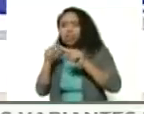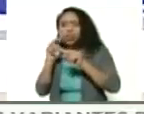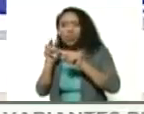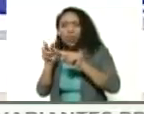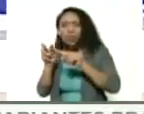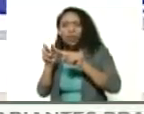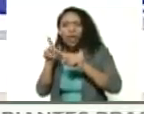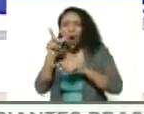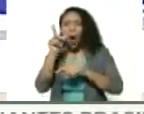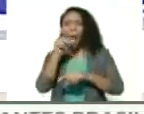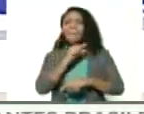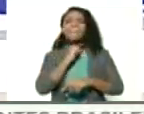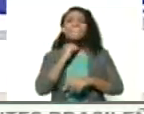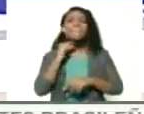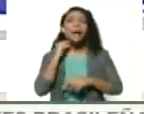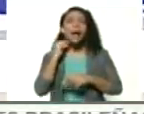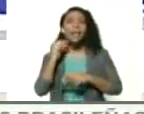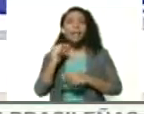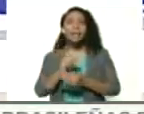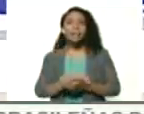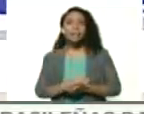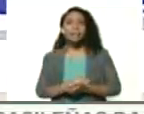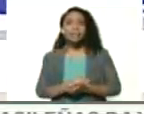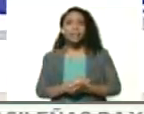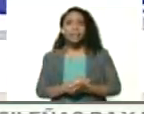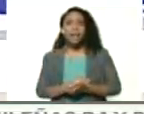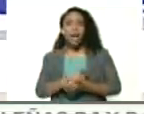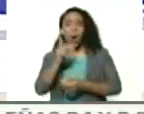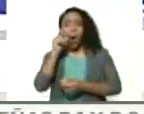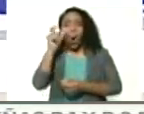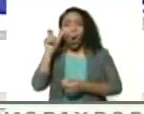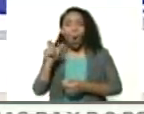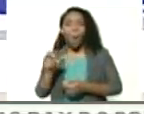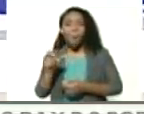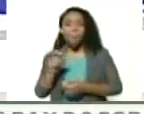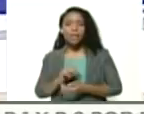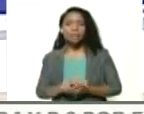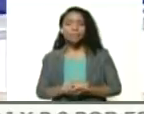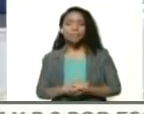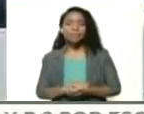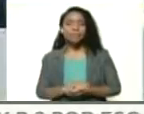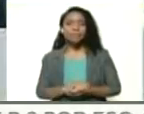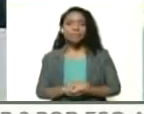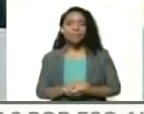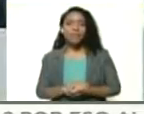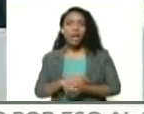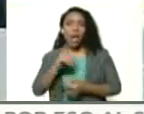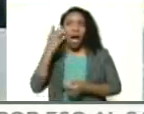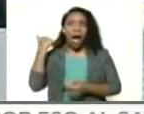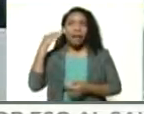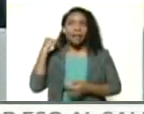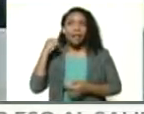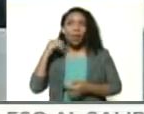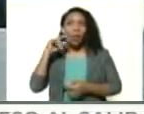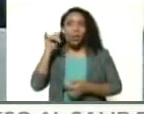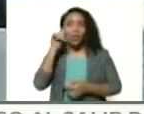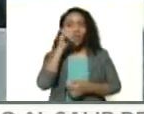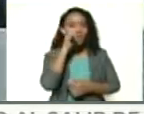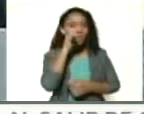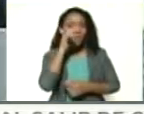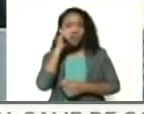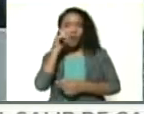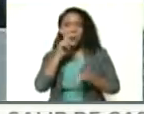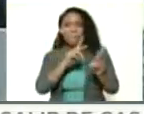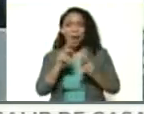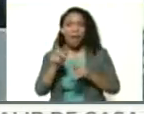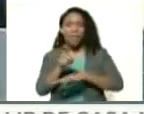Padre Ugalde y Pedro Carmona Estanga, Carlos Ortega, cuando firmaron el plan de